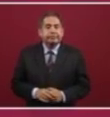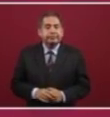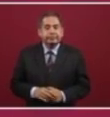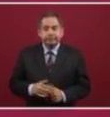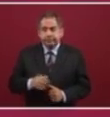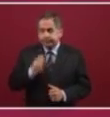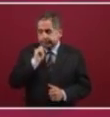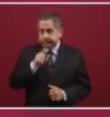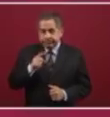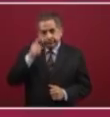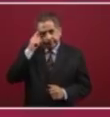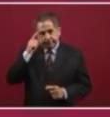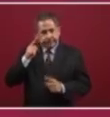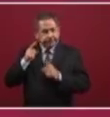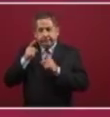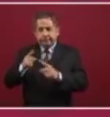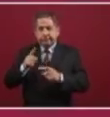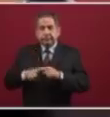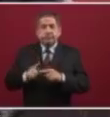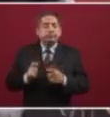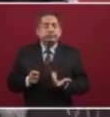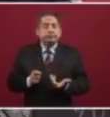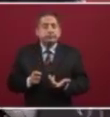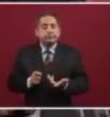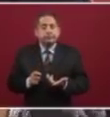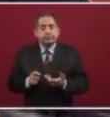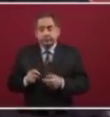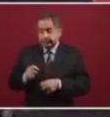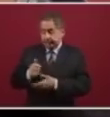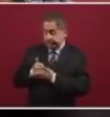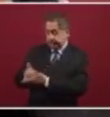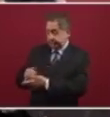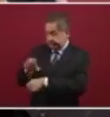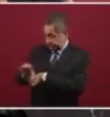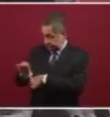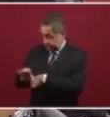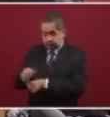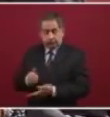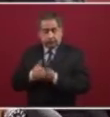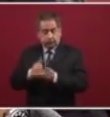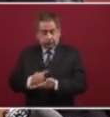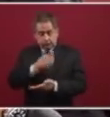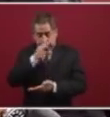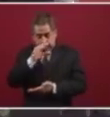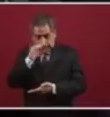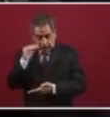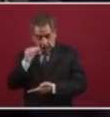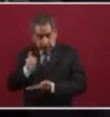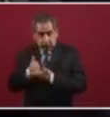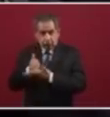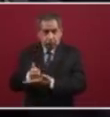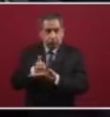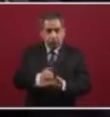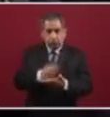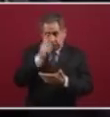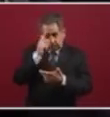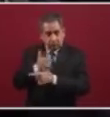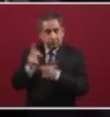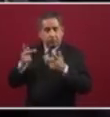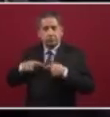Y el propósito era ayudar en Colombia o ayudar en Cuba a la libertad de esos